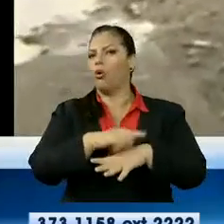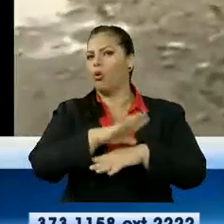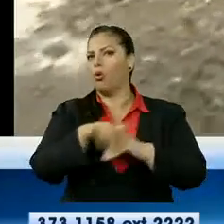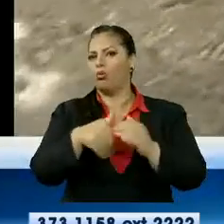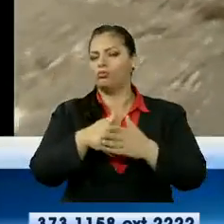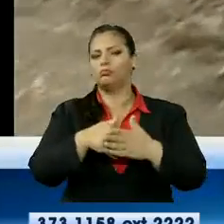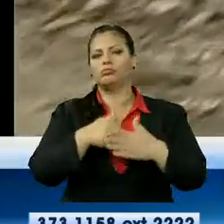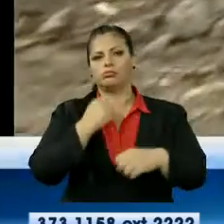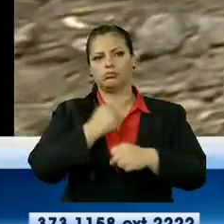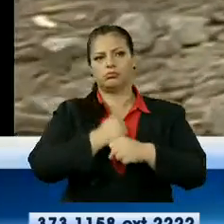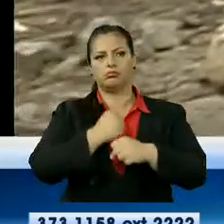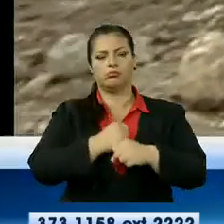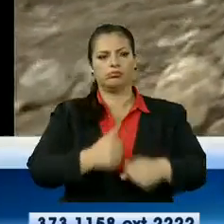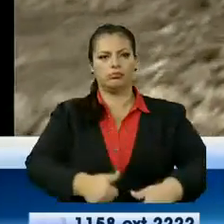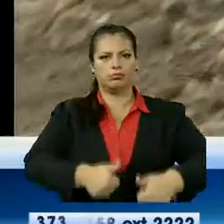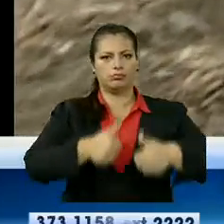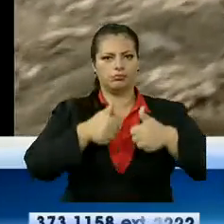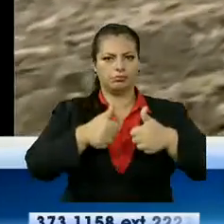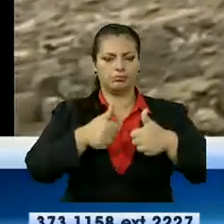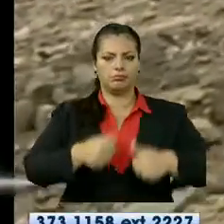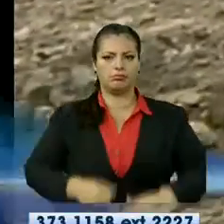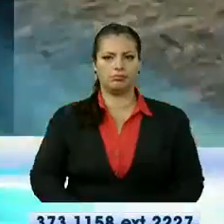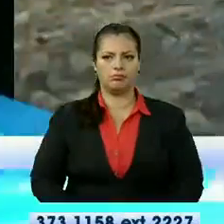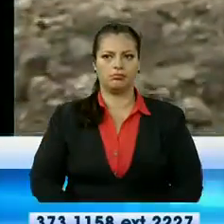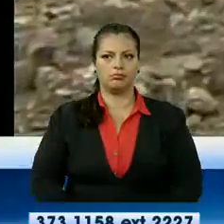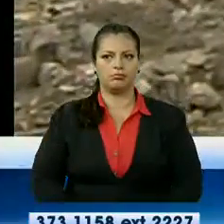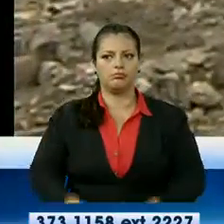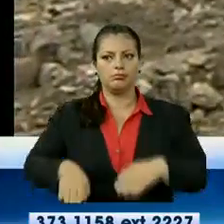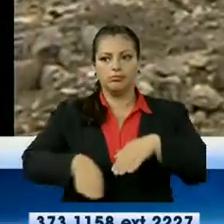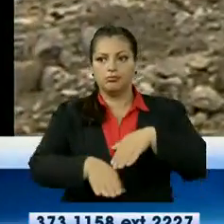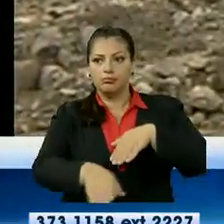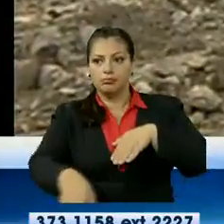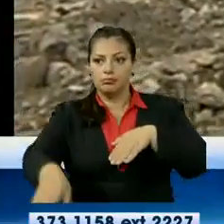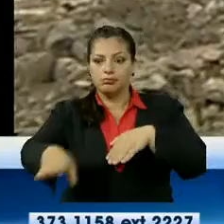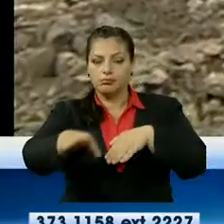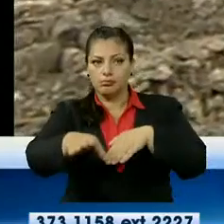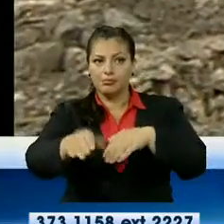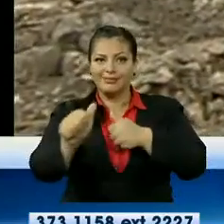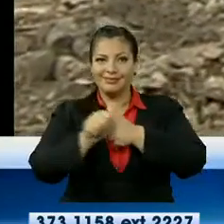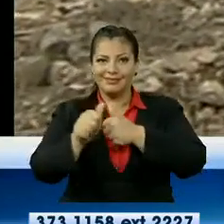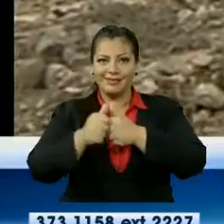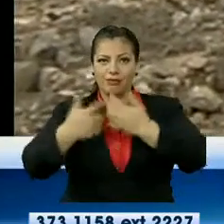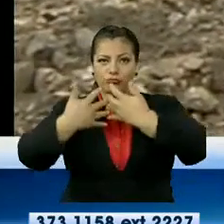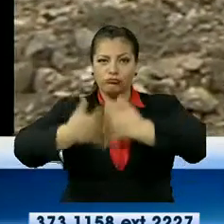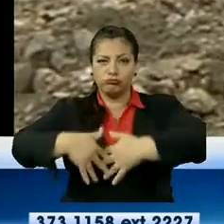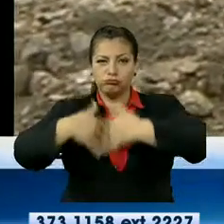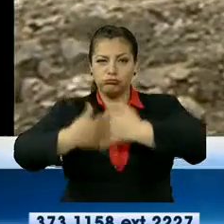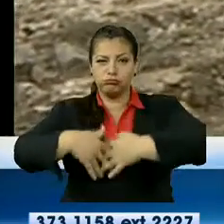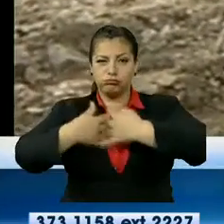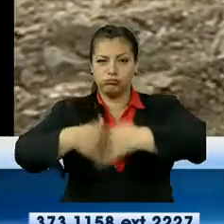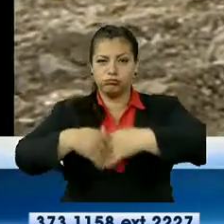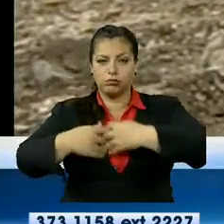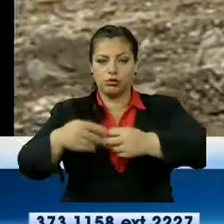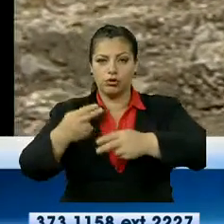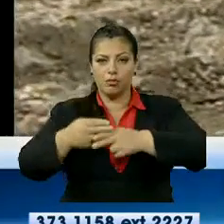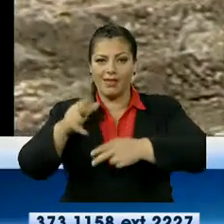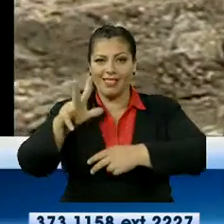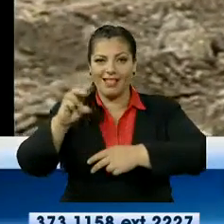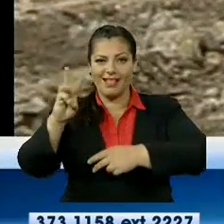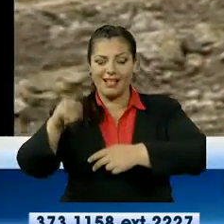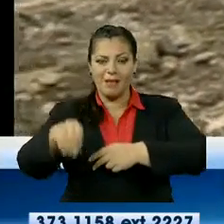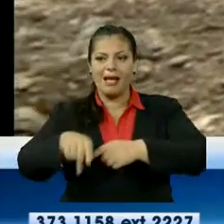pasa junto a la fábrica 3M, puesto que es una vía aún lastrada y que por el tráfico masivo que concurre